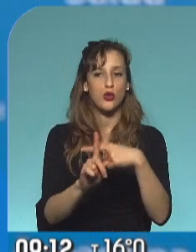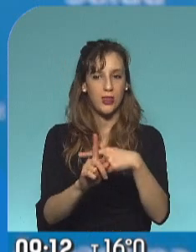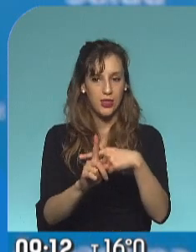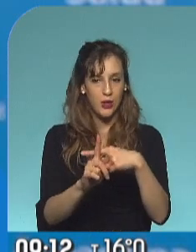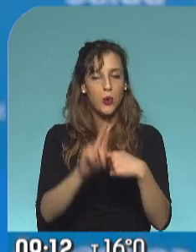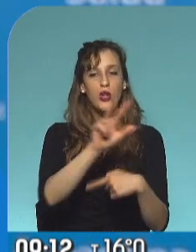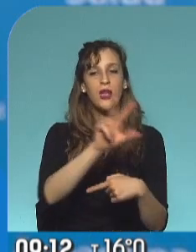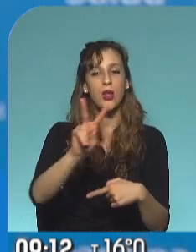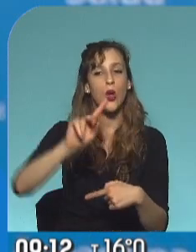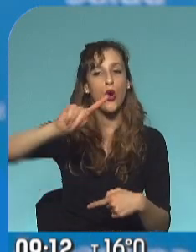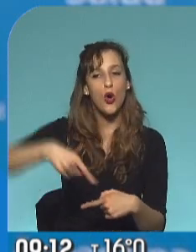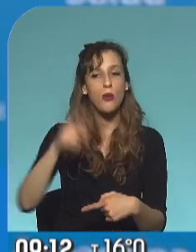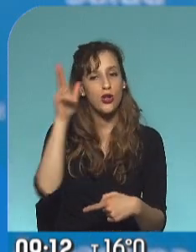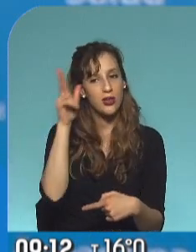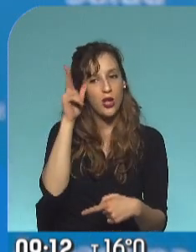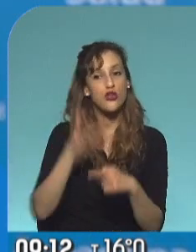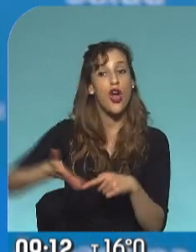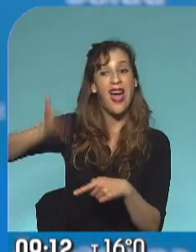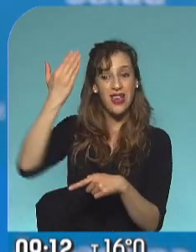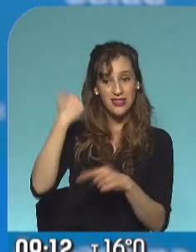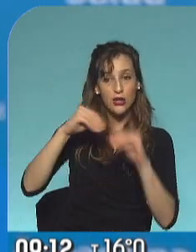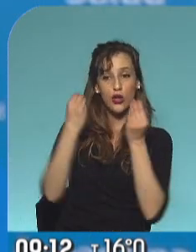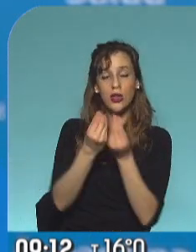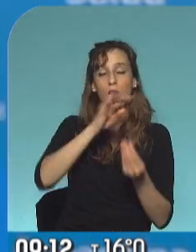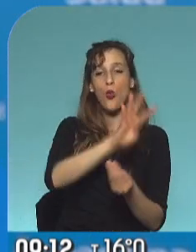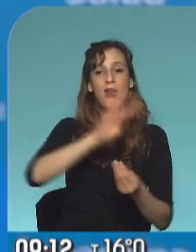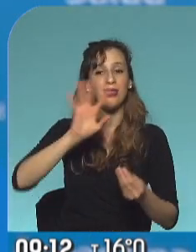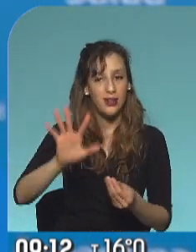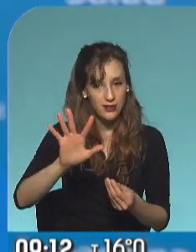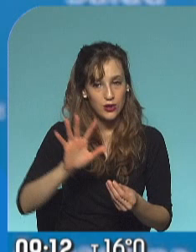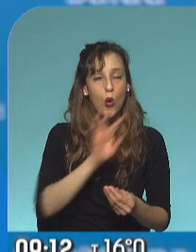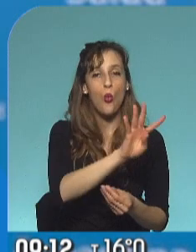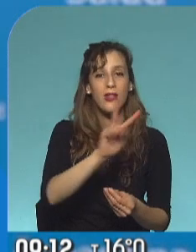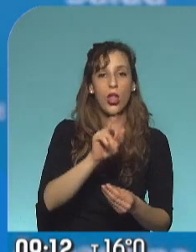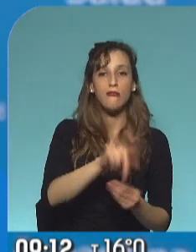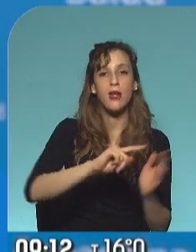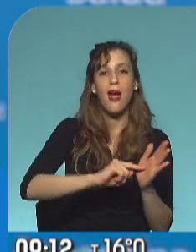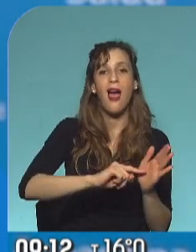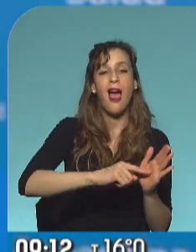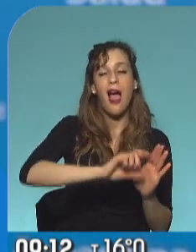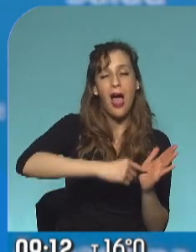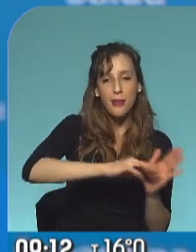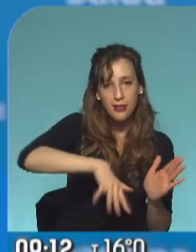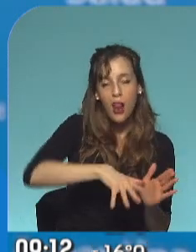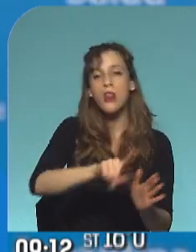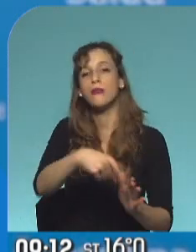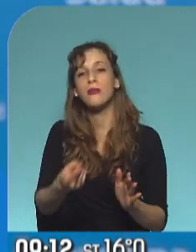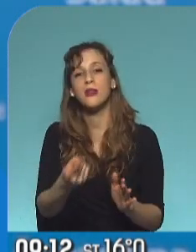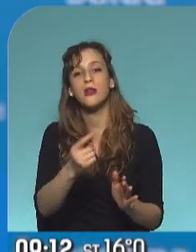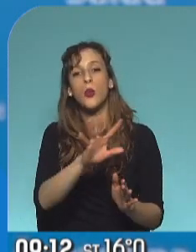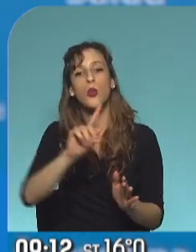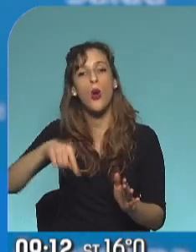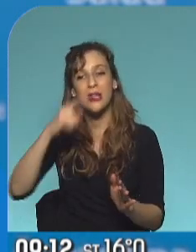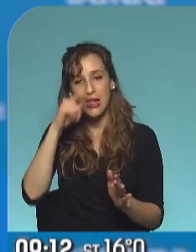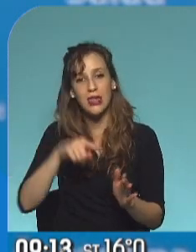de 32.88 en el día de ayer fue 45 42 en cada 50 y 1.7 buenos aires